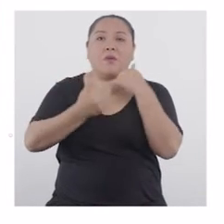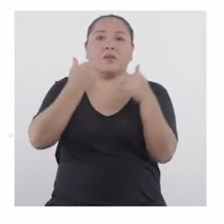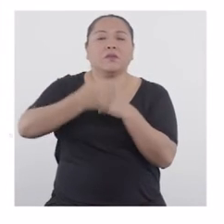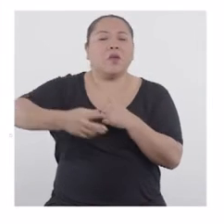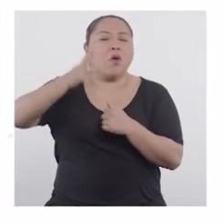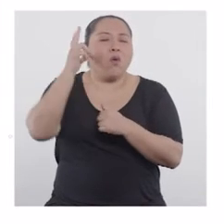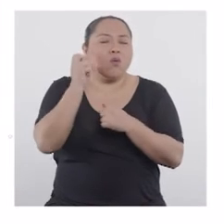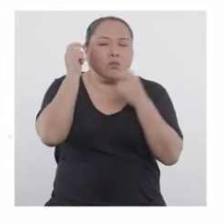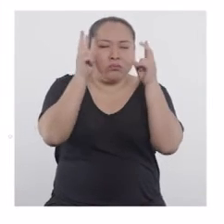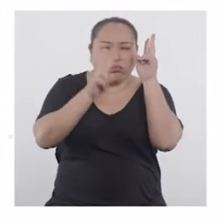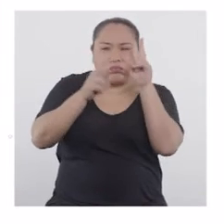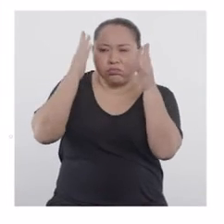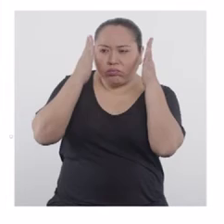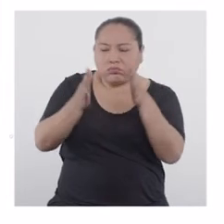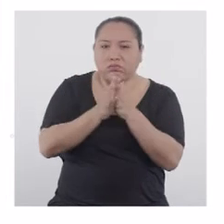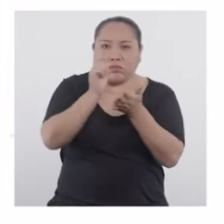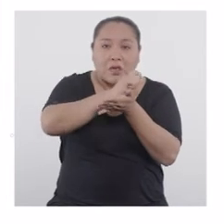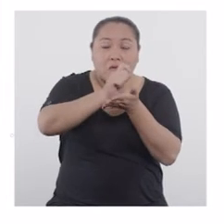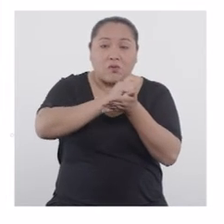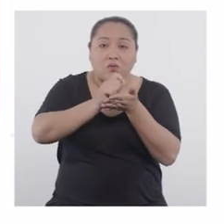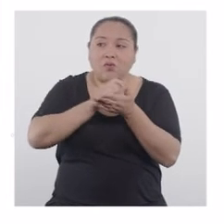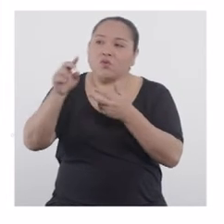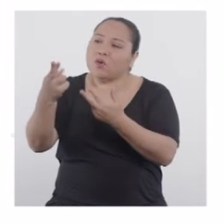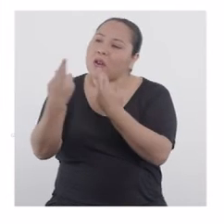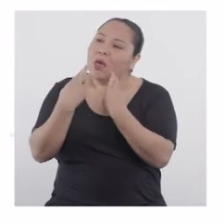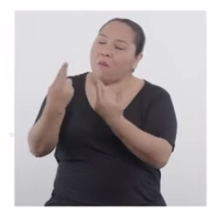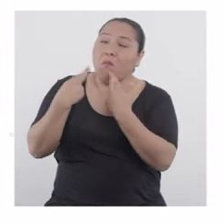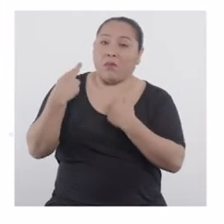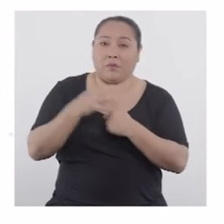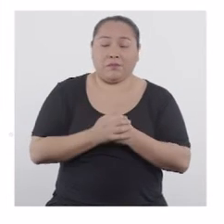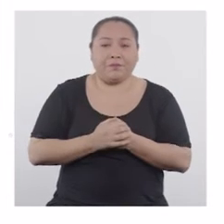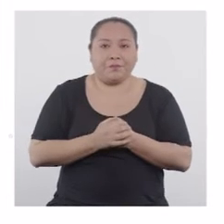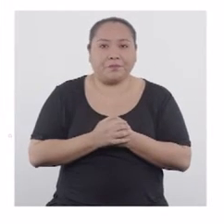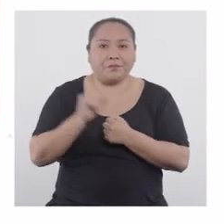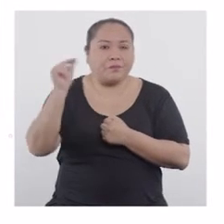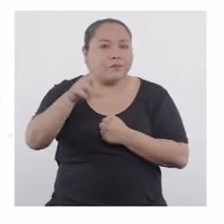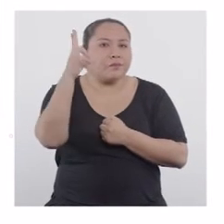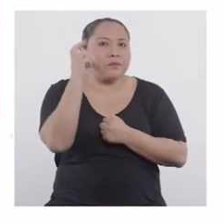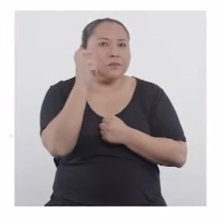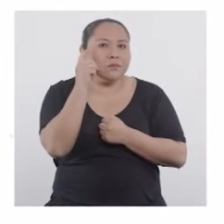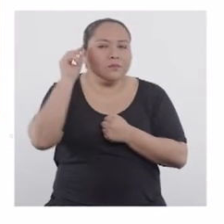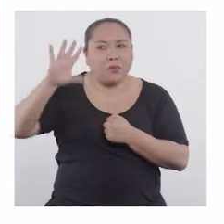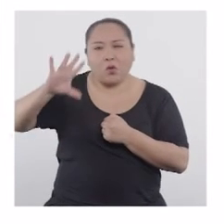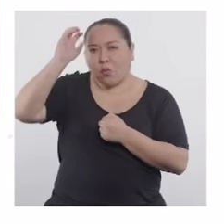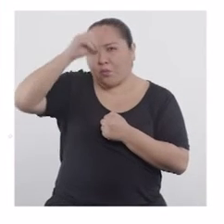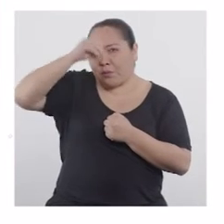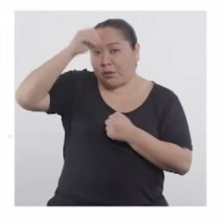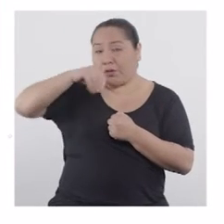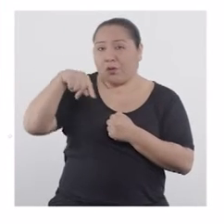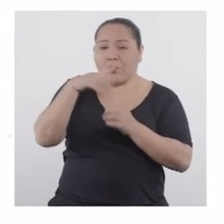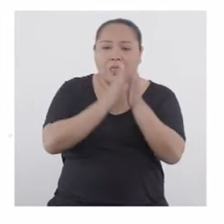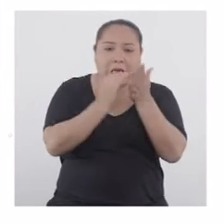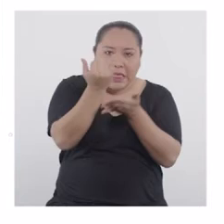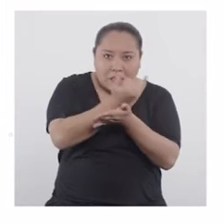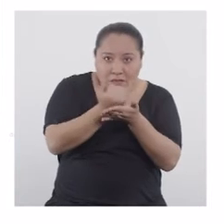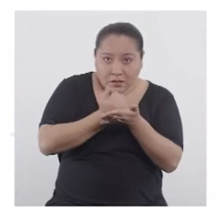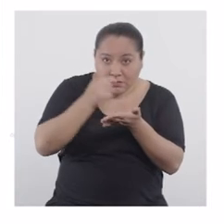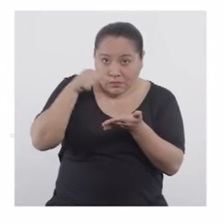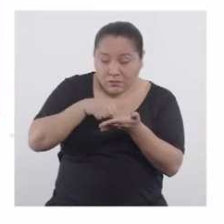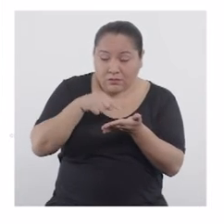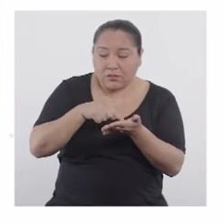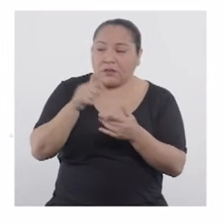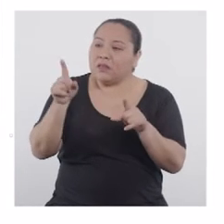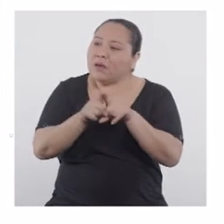proceso de escucha y observación, anotamos sus reacciones. Escuchamos su opinión sobre nuestro diseño